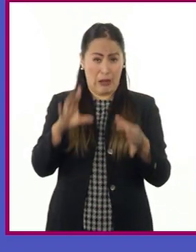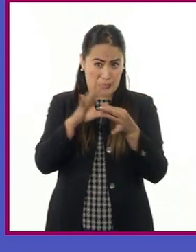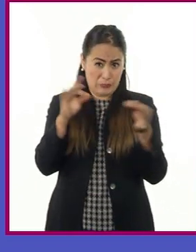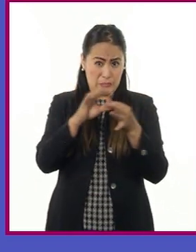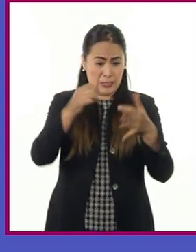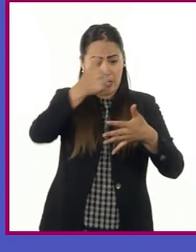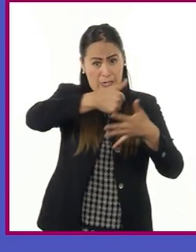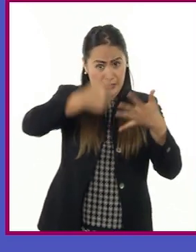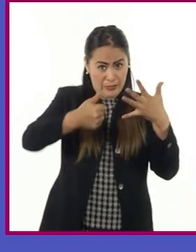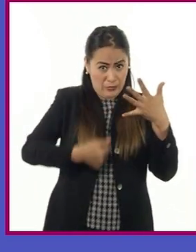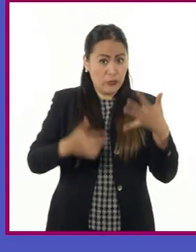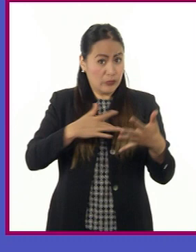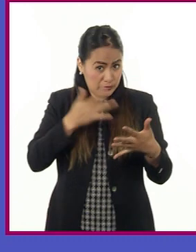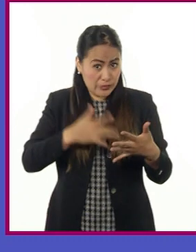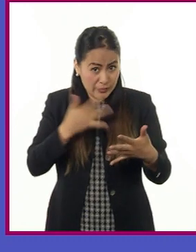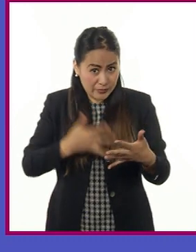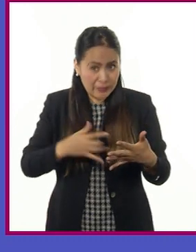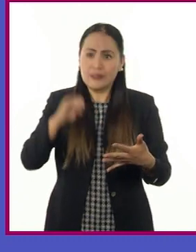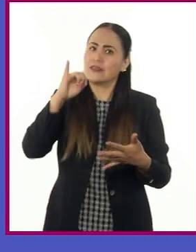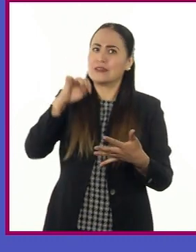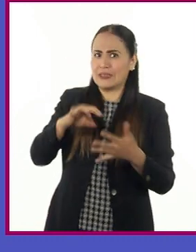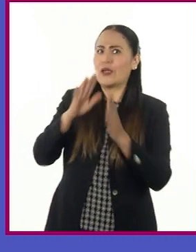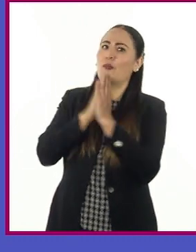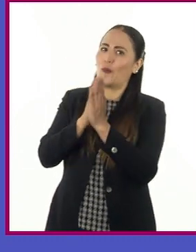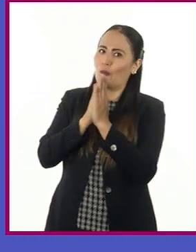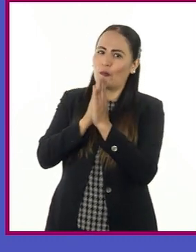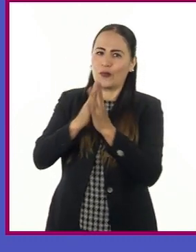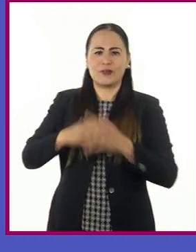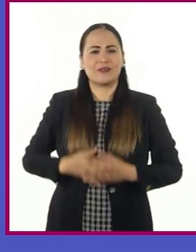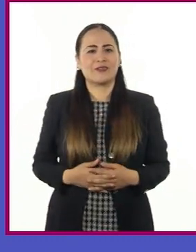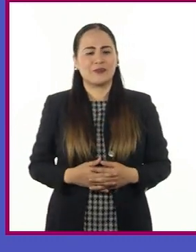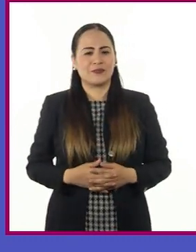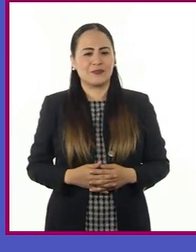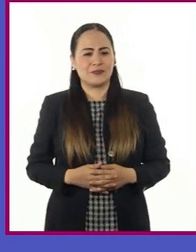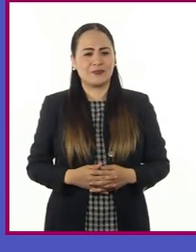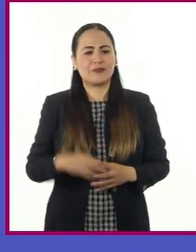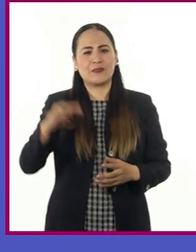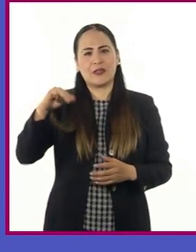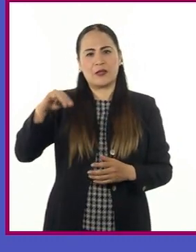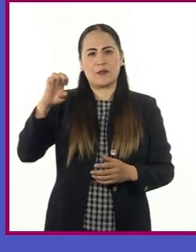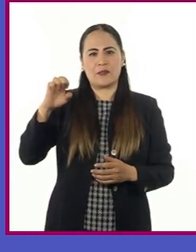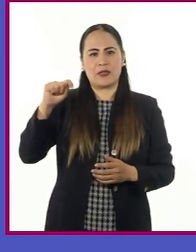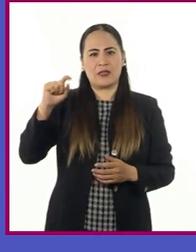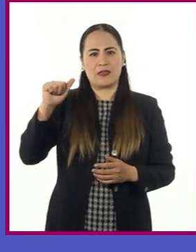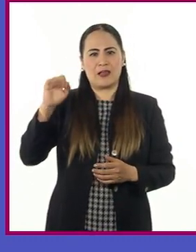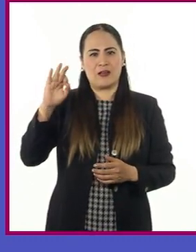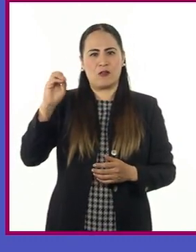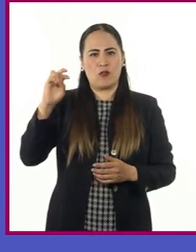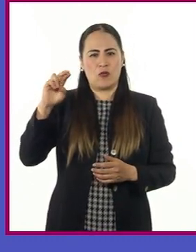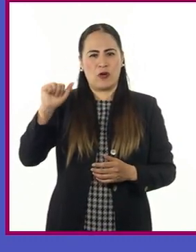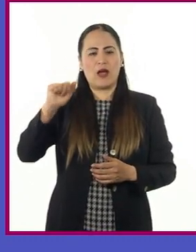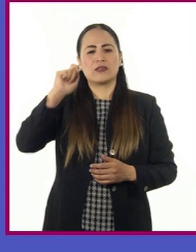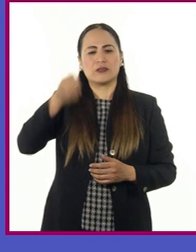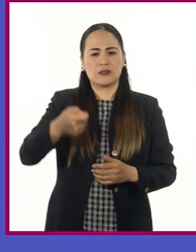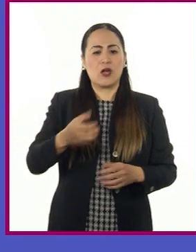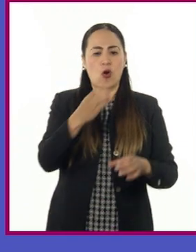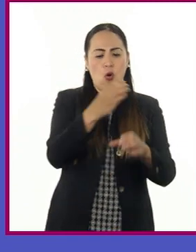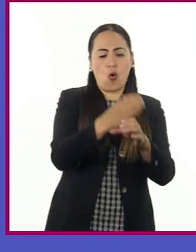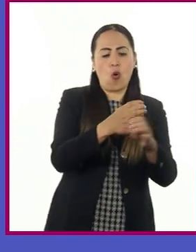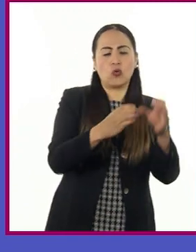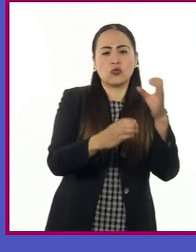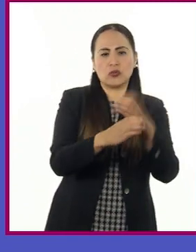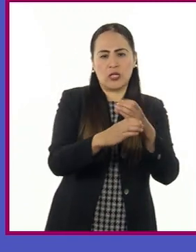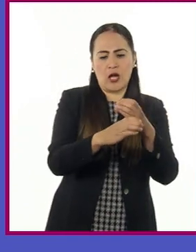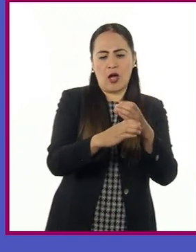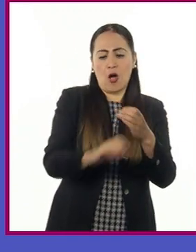cada uno de ellos? Sí, profesora, por favor. La metáfora es cuando se relaciona un objeto con